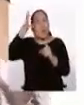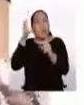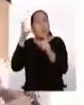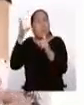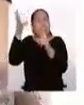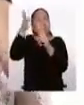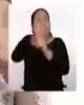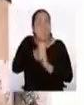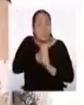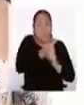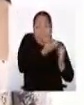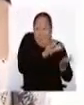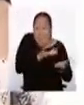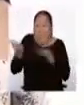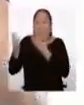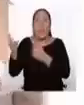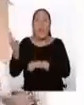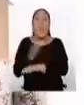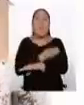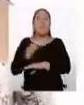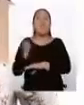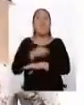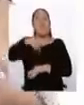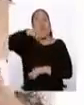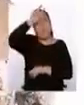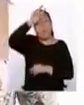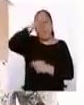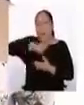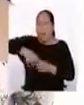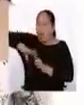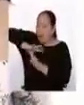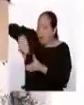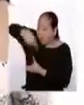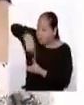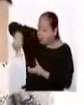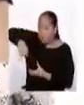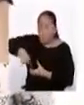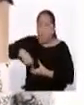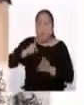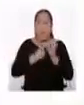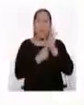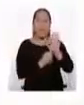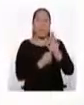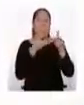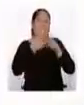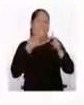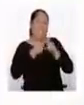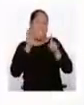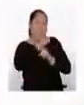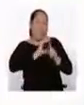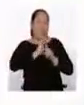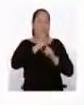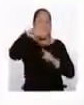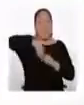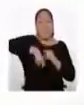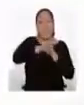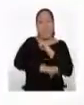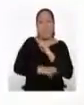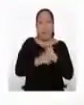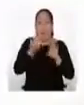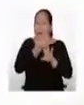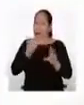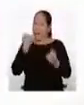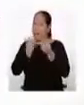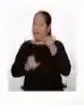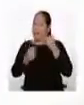llevar la música peruana a todo el mundo y así demostrar la interculturalidad de nuestro país. Antes de terminar te propongo el